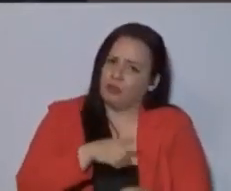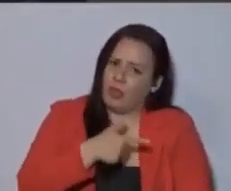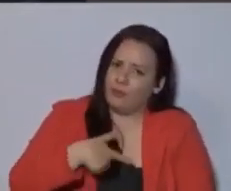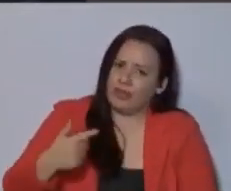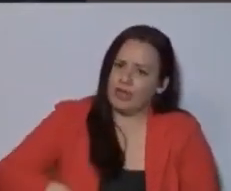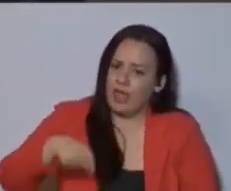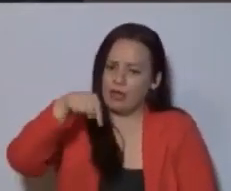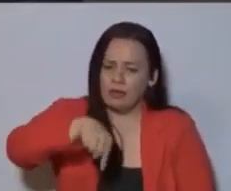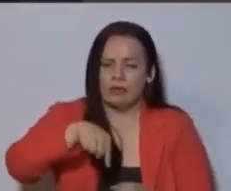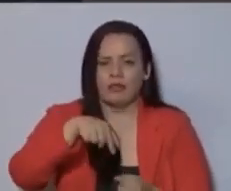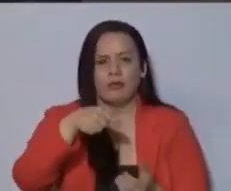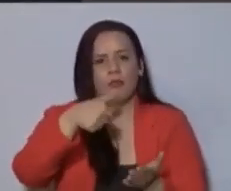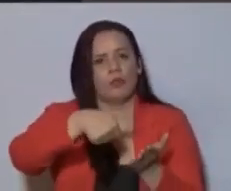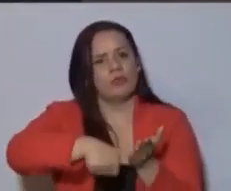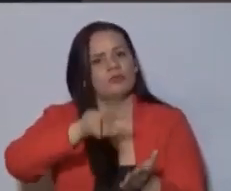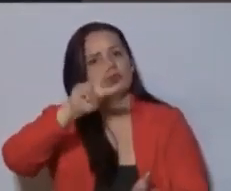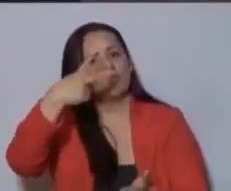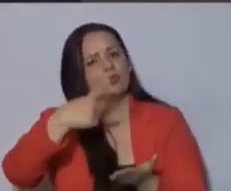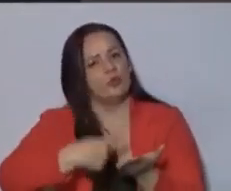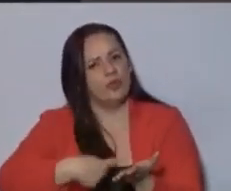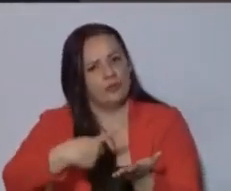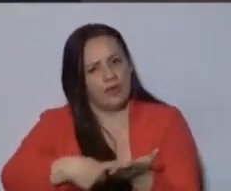segundo debate